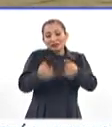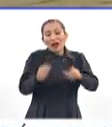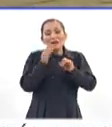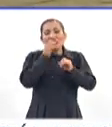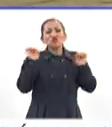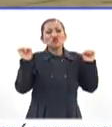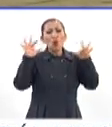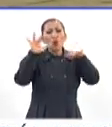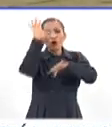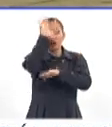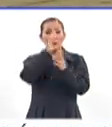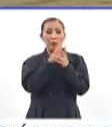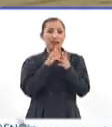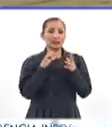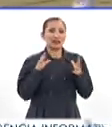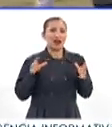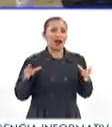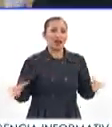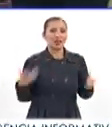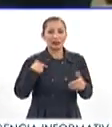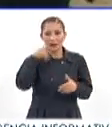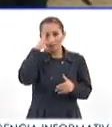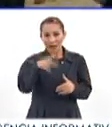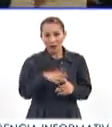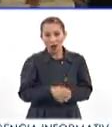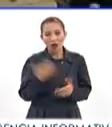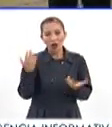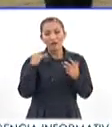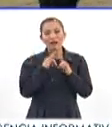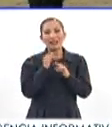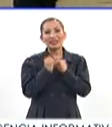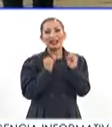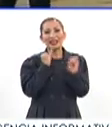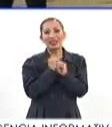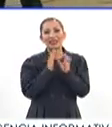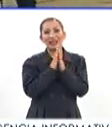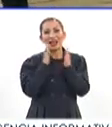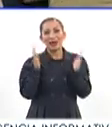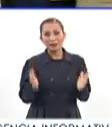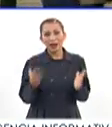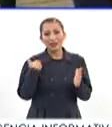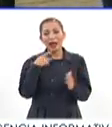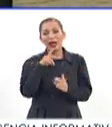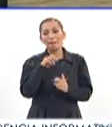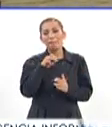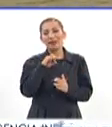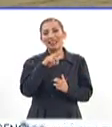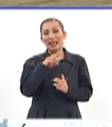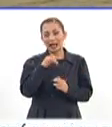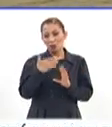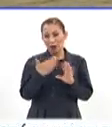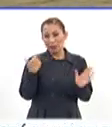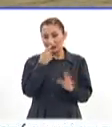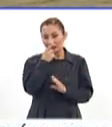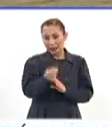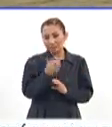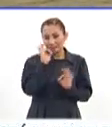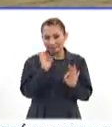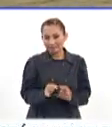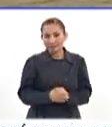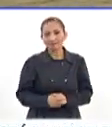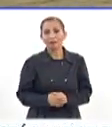las fiestas culturales más grandes de nuestro país, que es la Feria Internacional del Libro del Palacio de Minería, como ya lo dijiste muy